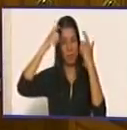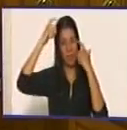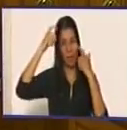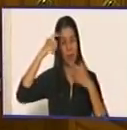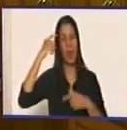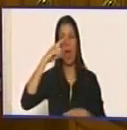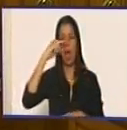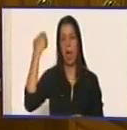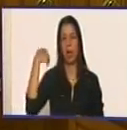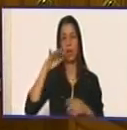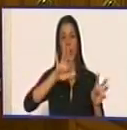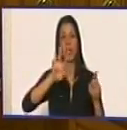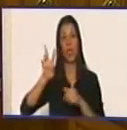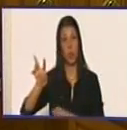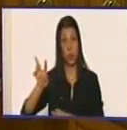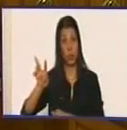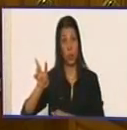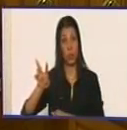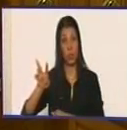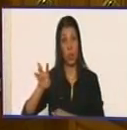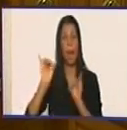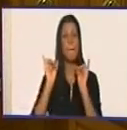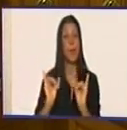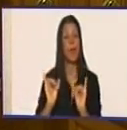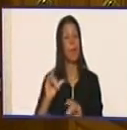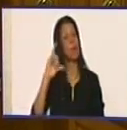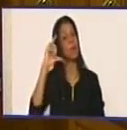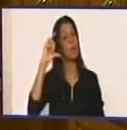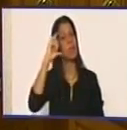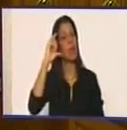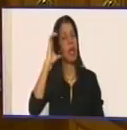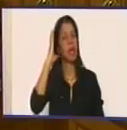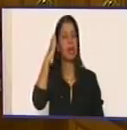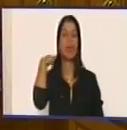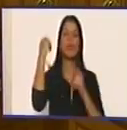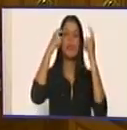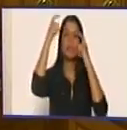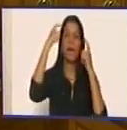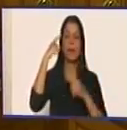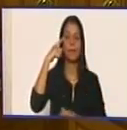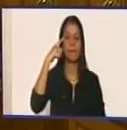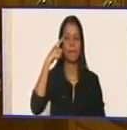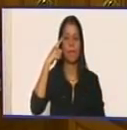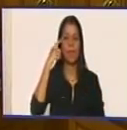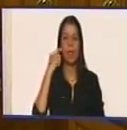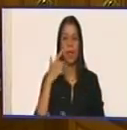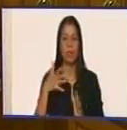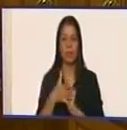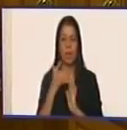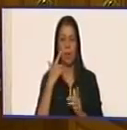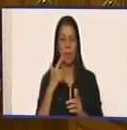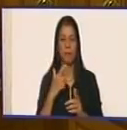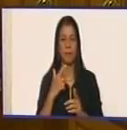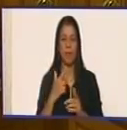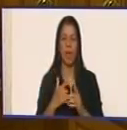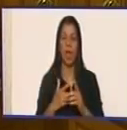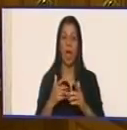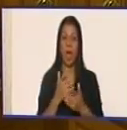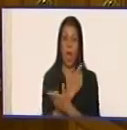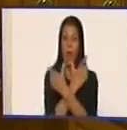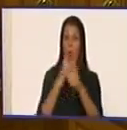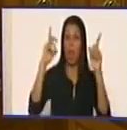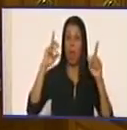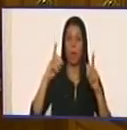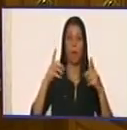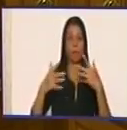del 92, y el mismo día que Chávez sale de la cárcel, el